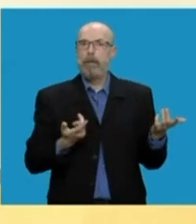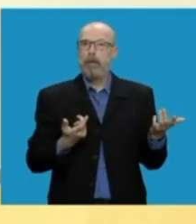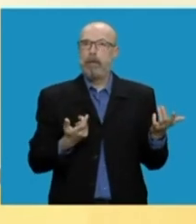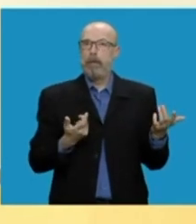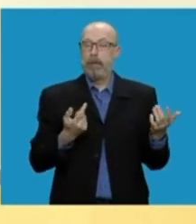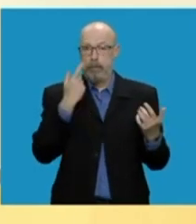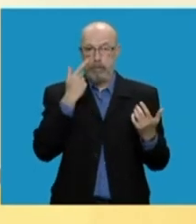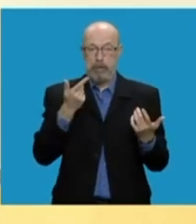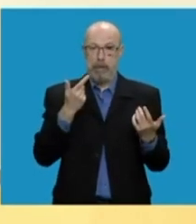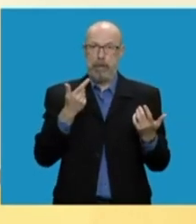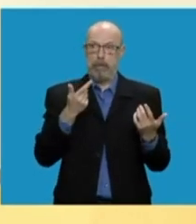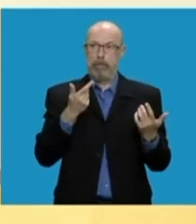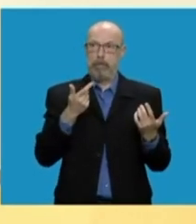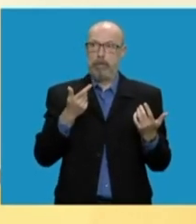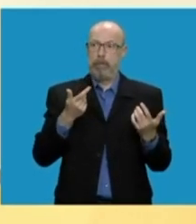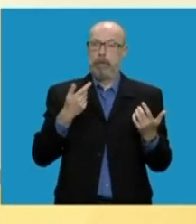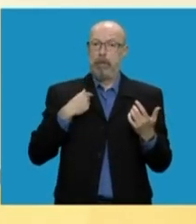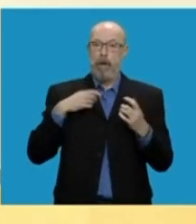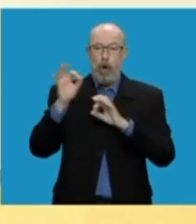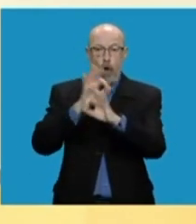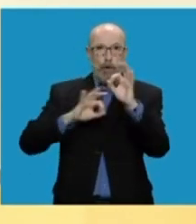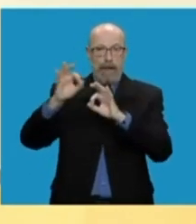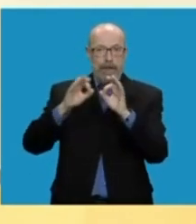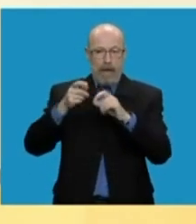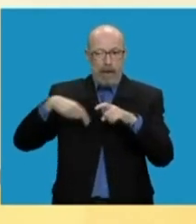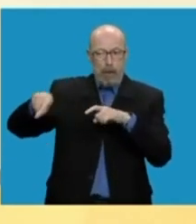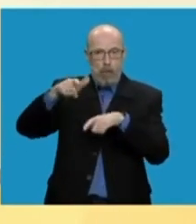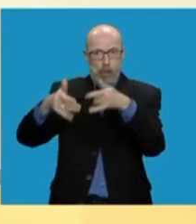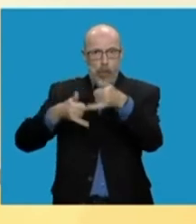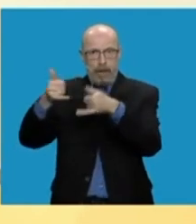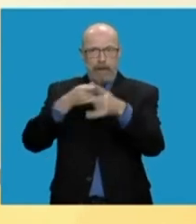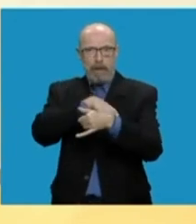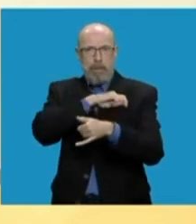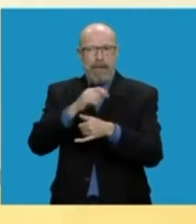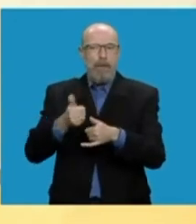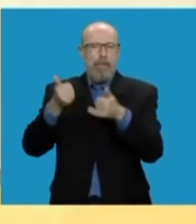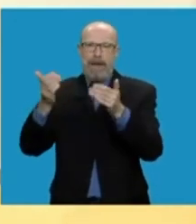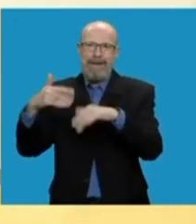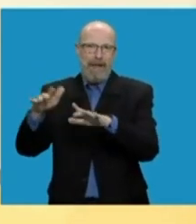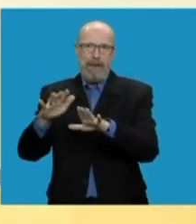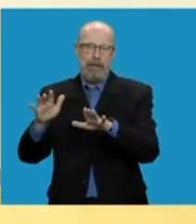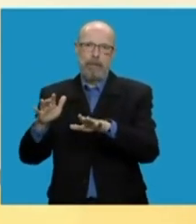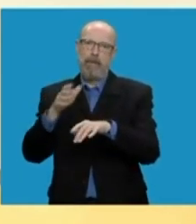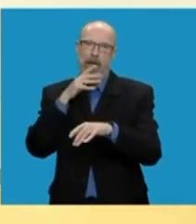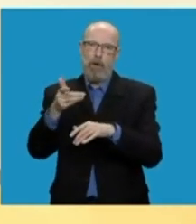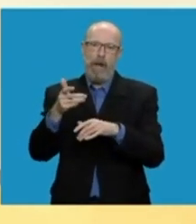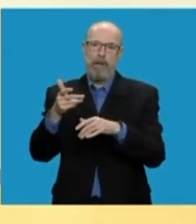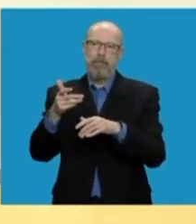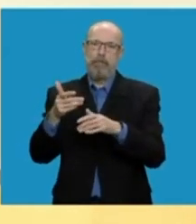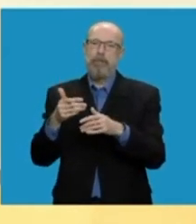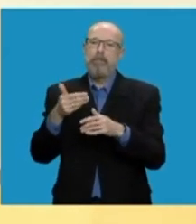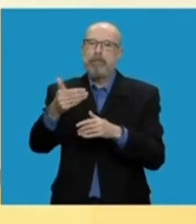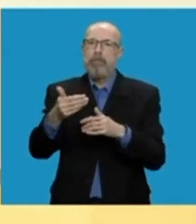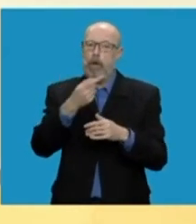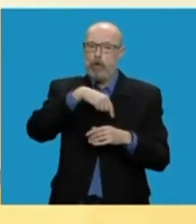Español no va a organizar ya más la Vuelta Ciclista a España. De momento, hasta que la sentemos de nuevo, la vamos a organizar desde